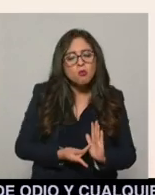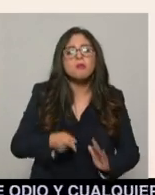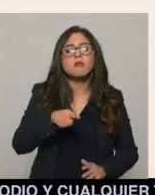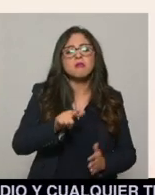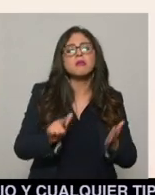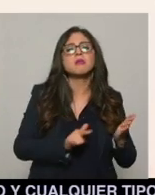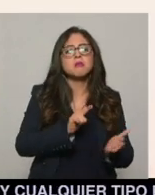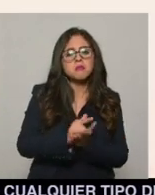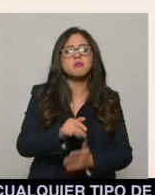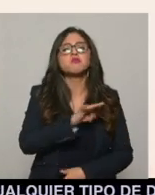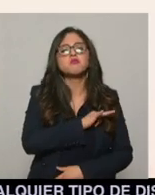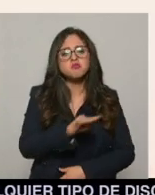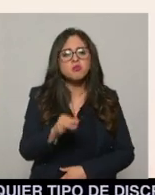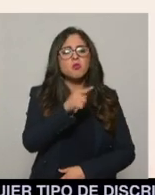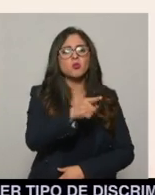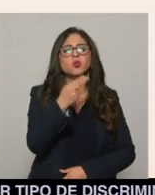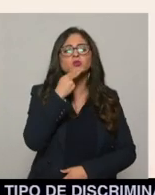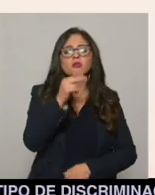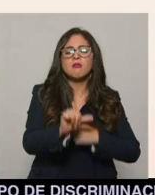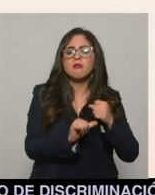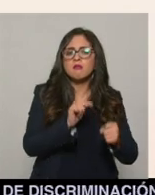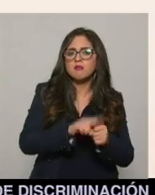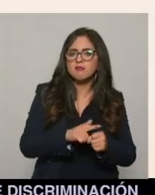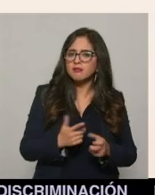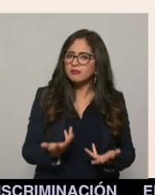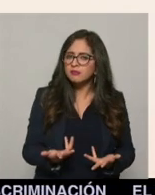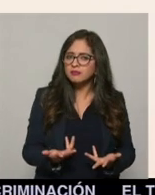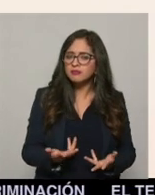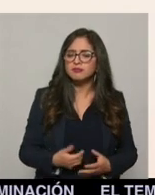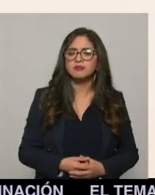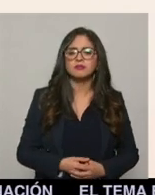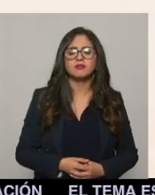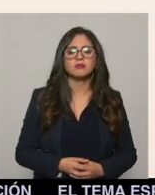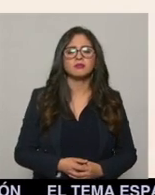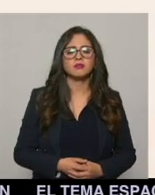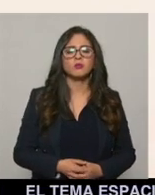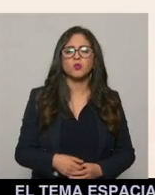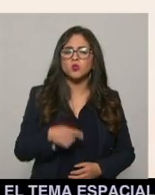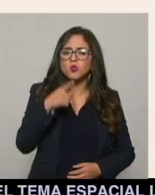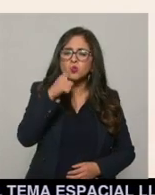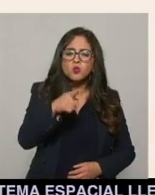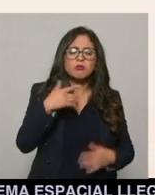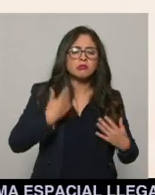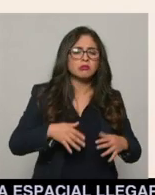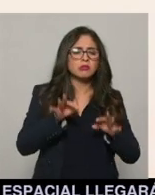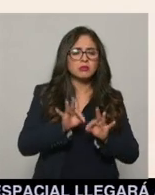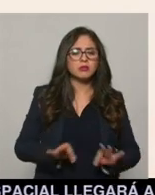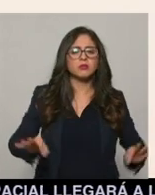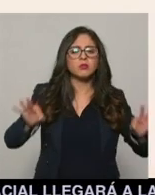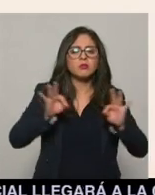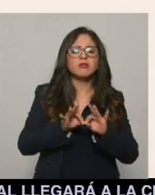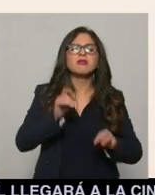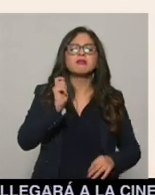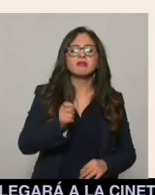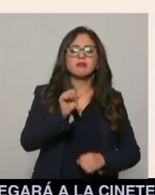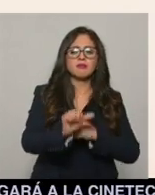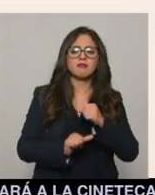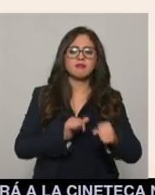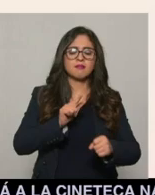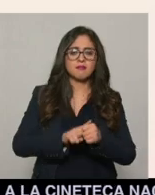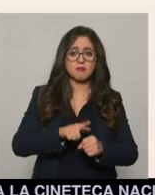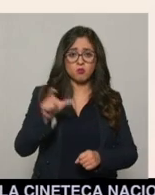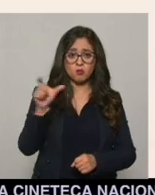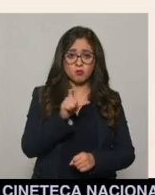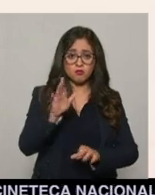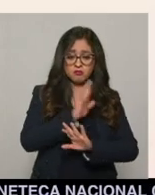ley la utilización de este tipo de animales. Y también un punto muy importante es que los animales, cuando terminan